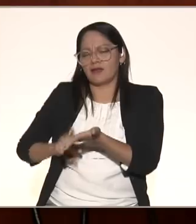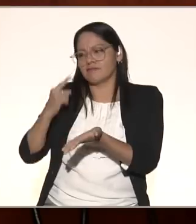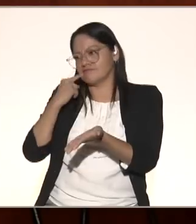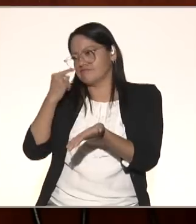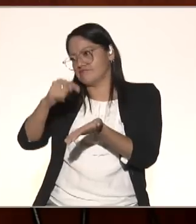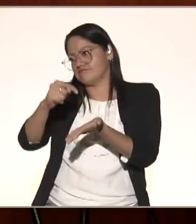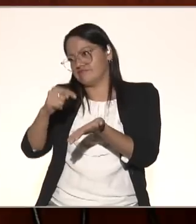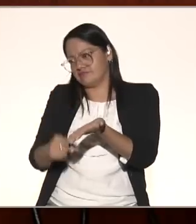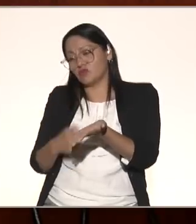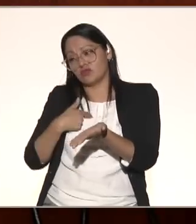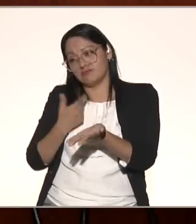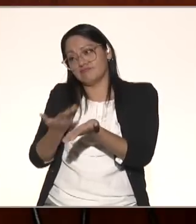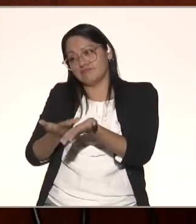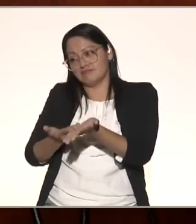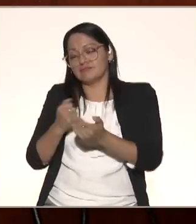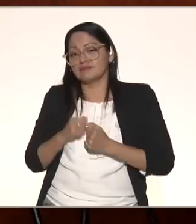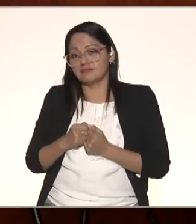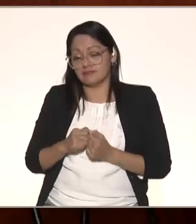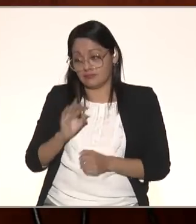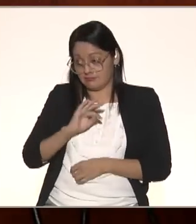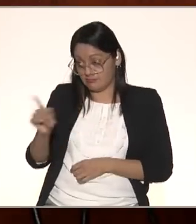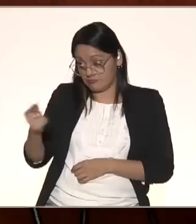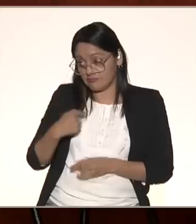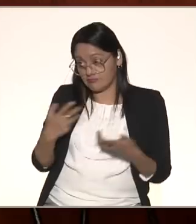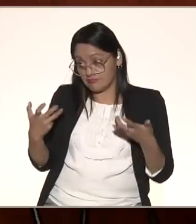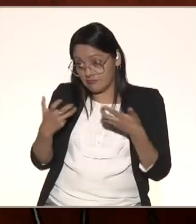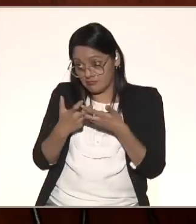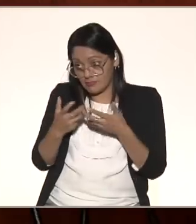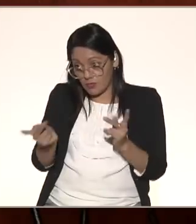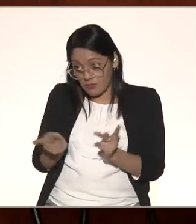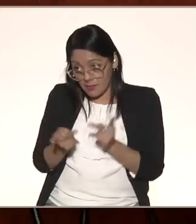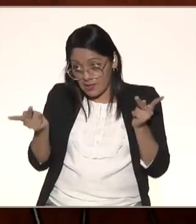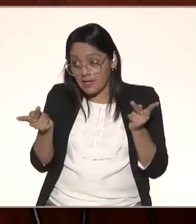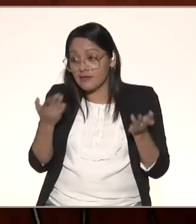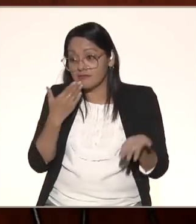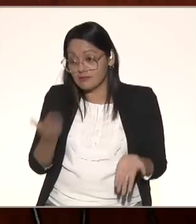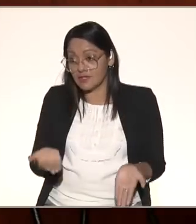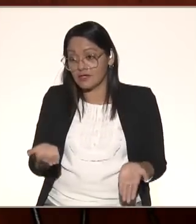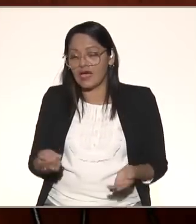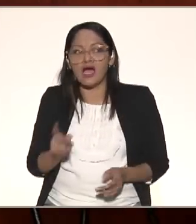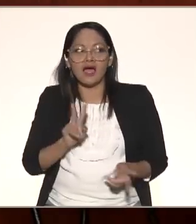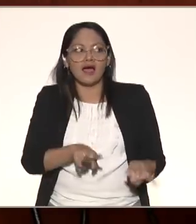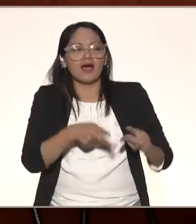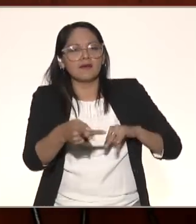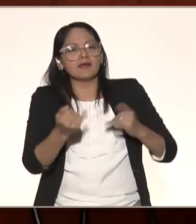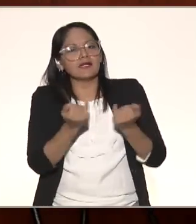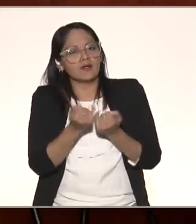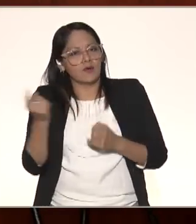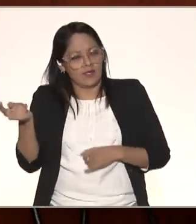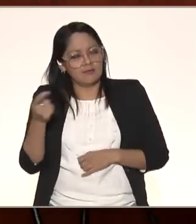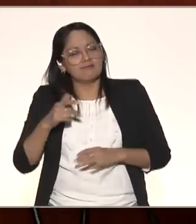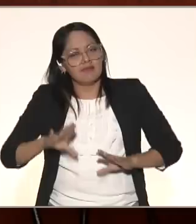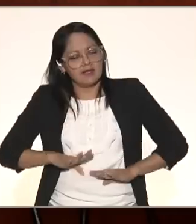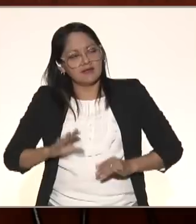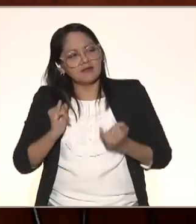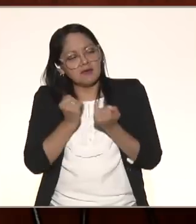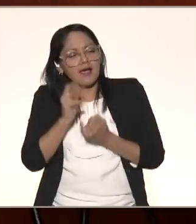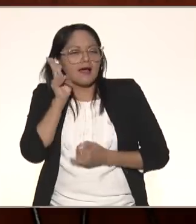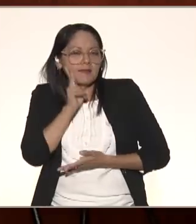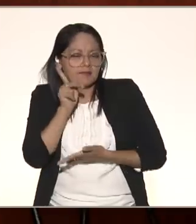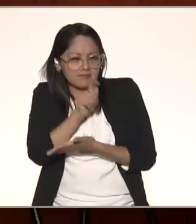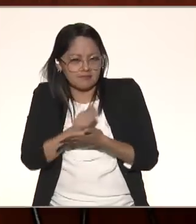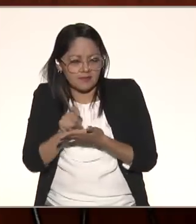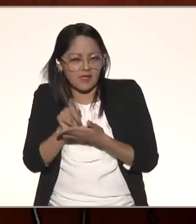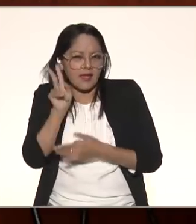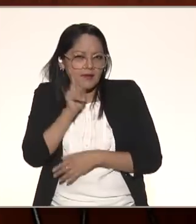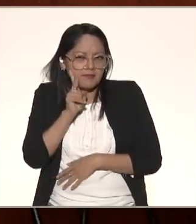mi proyecto y mi propuesta. ¿Seremos compatibles? Y viceversa, ¿no? A ver si mi pareja se atreve a sentarse a hacer lo mismo y averiguar